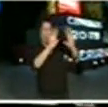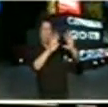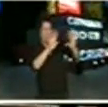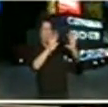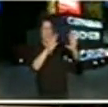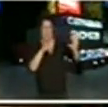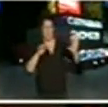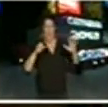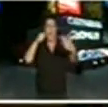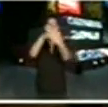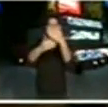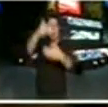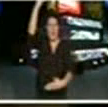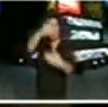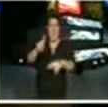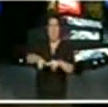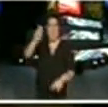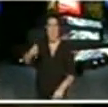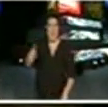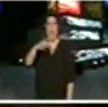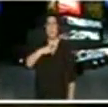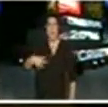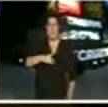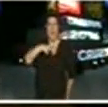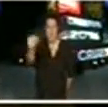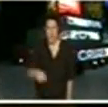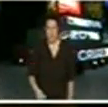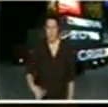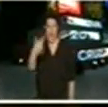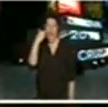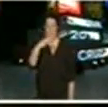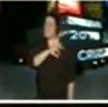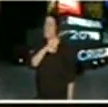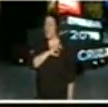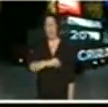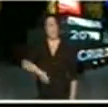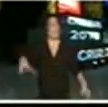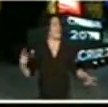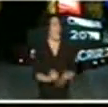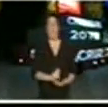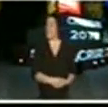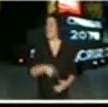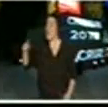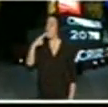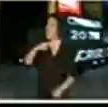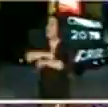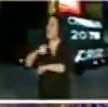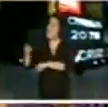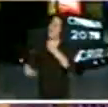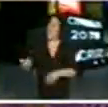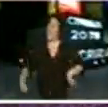La pantalla del fondo la quiero negra y no blanca. A ver, señora, me cago en 10. ¿Qué hace fumando en la